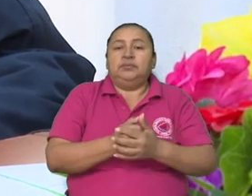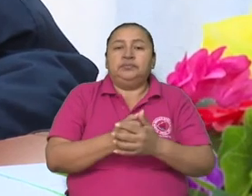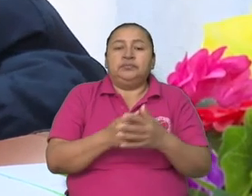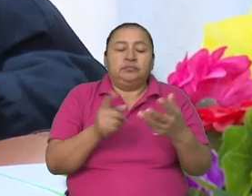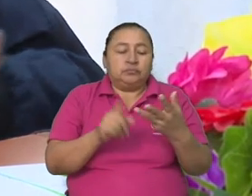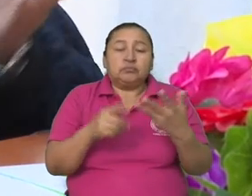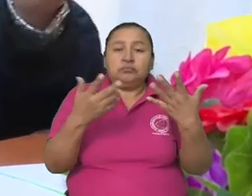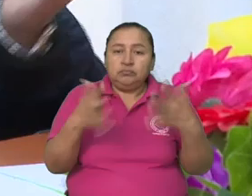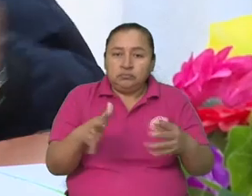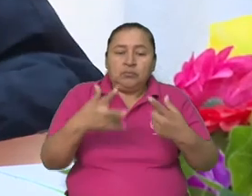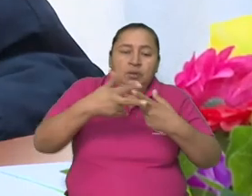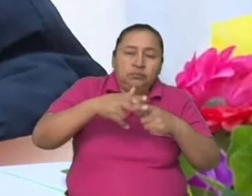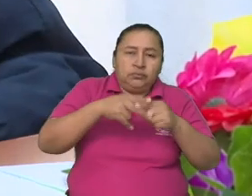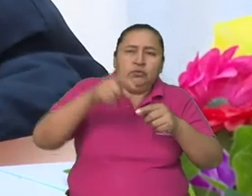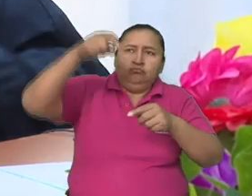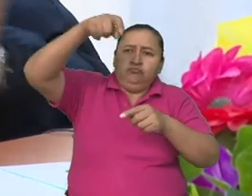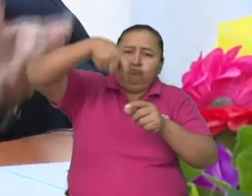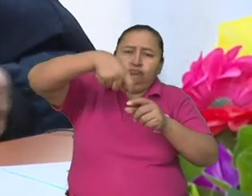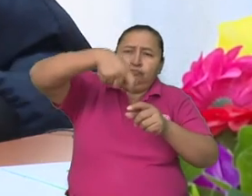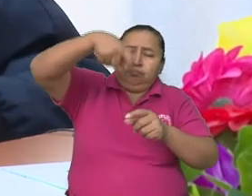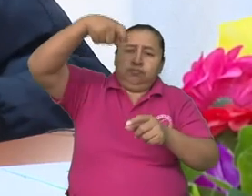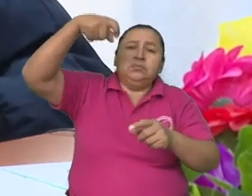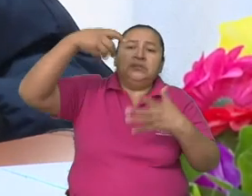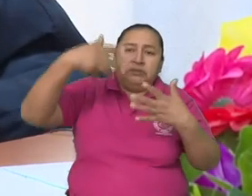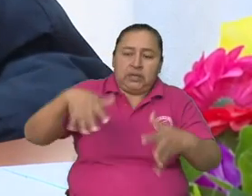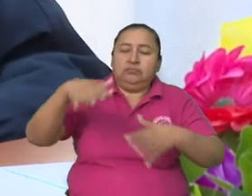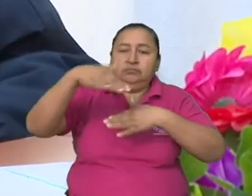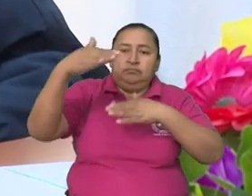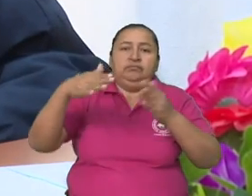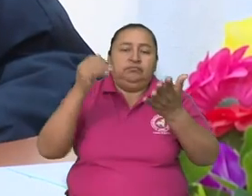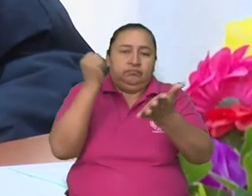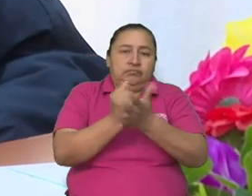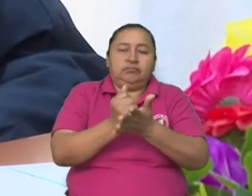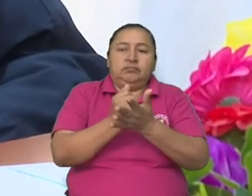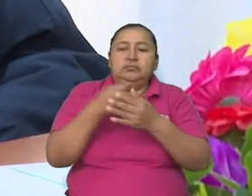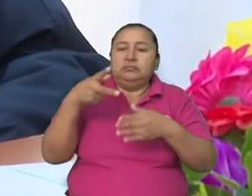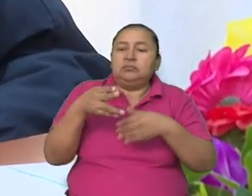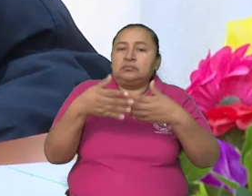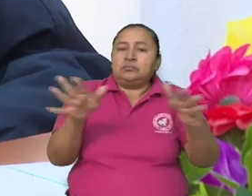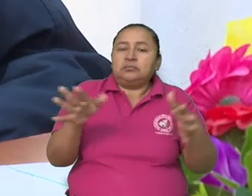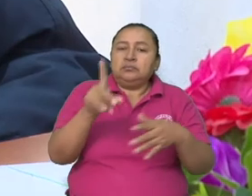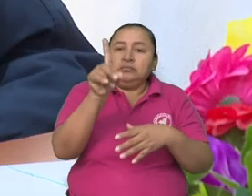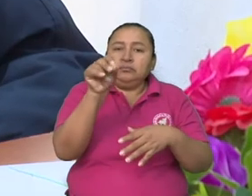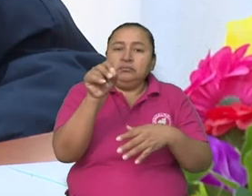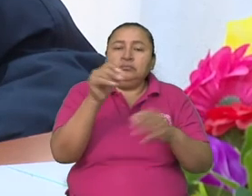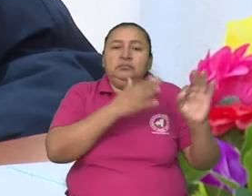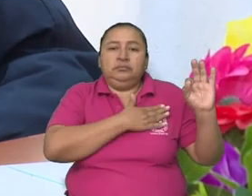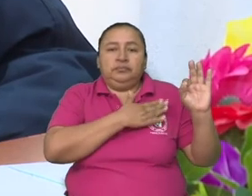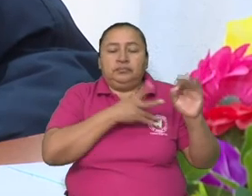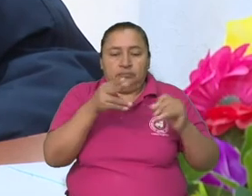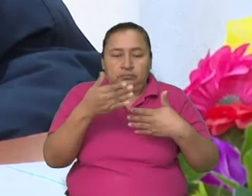Ya reparamos la grúa pórtica que tenemos ahí, ya está certificada, la vamos a inaugurar el 10 de febrero.